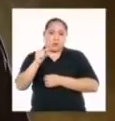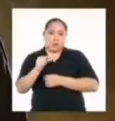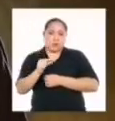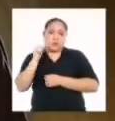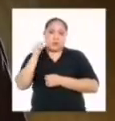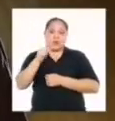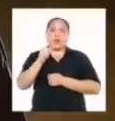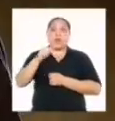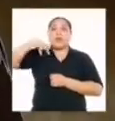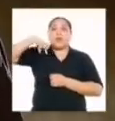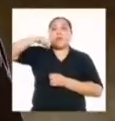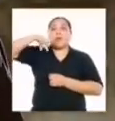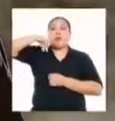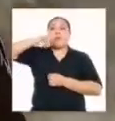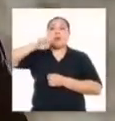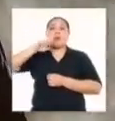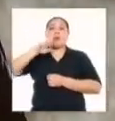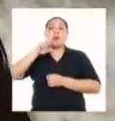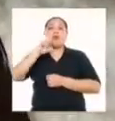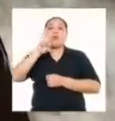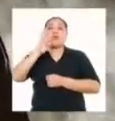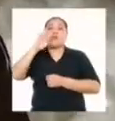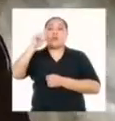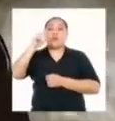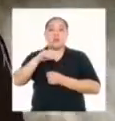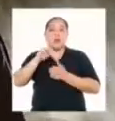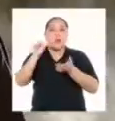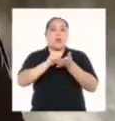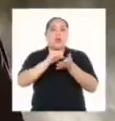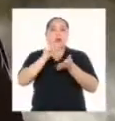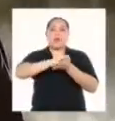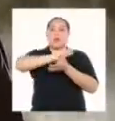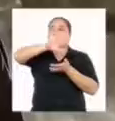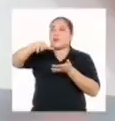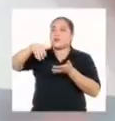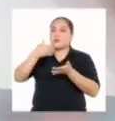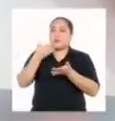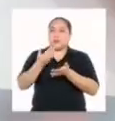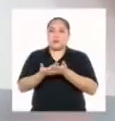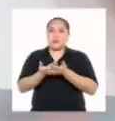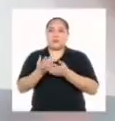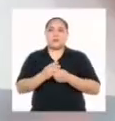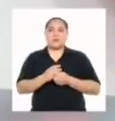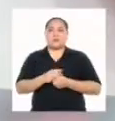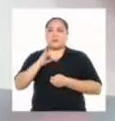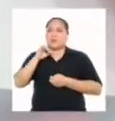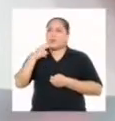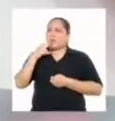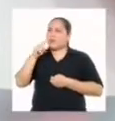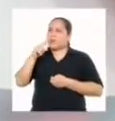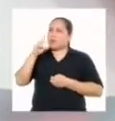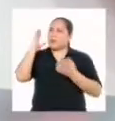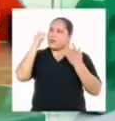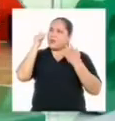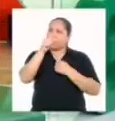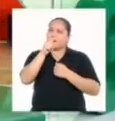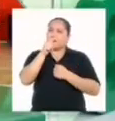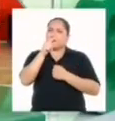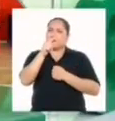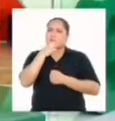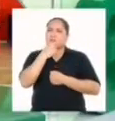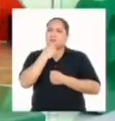y la papiroflexia se convirtió en un arte para todas y todos. Jonathan, ¿se parece a